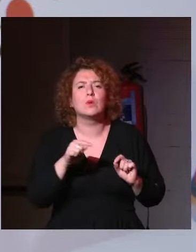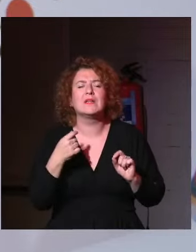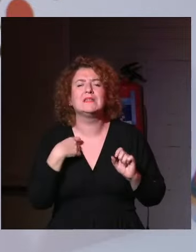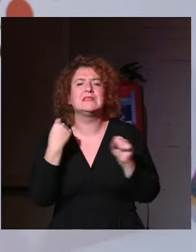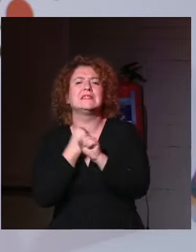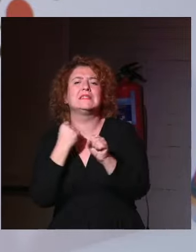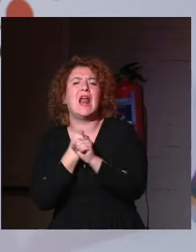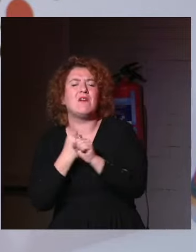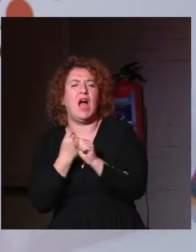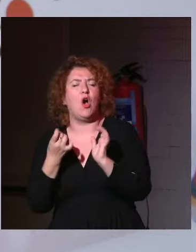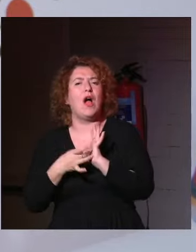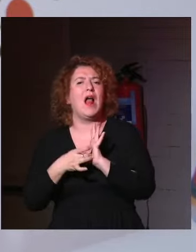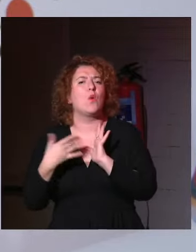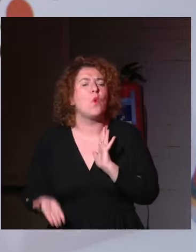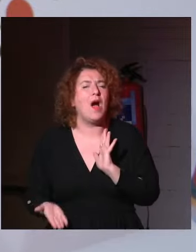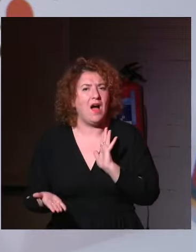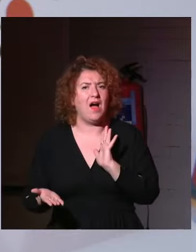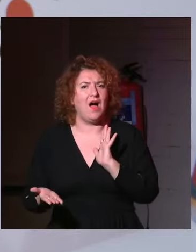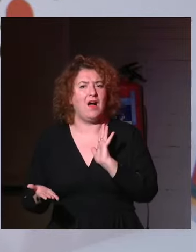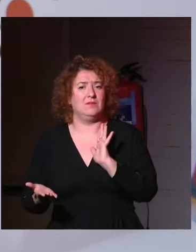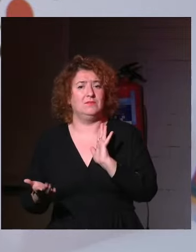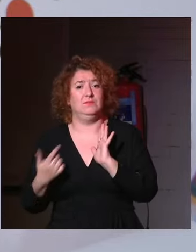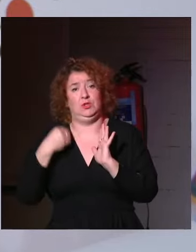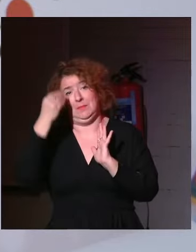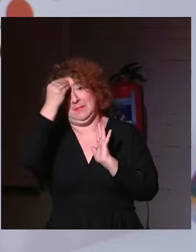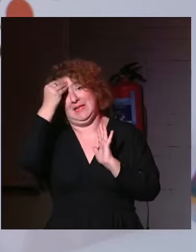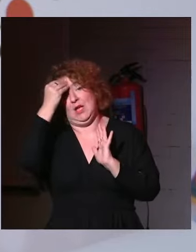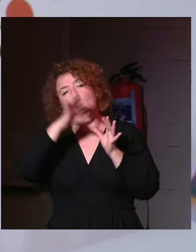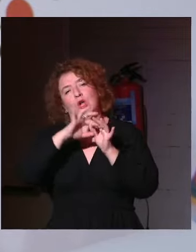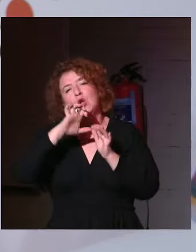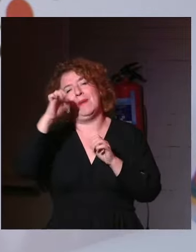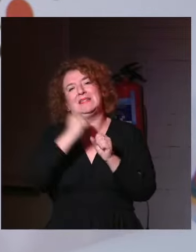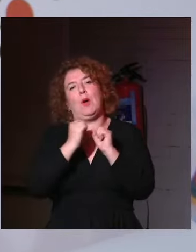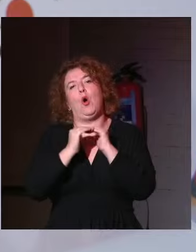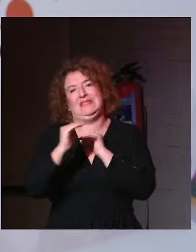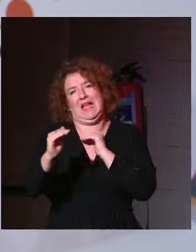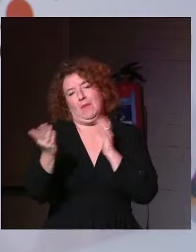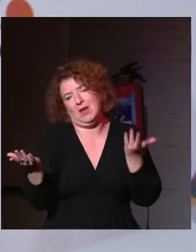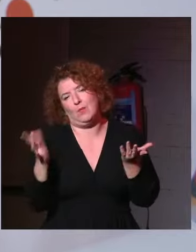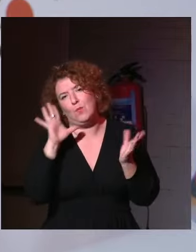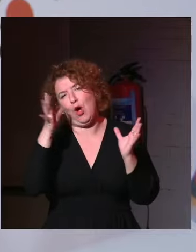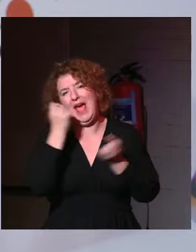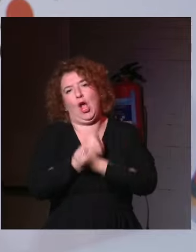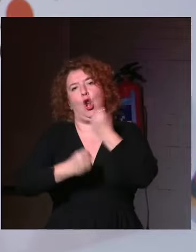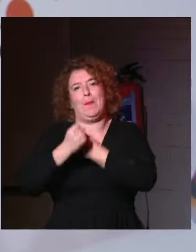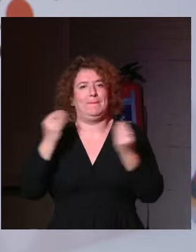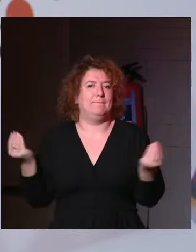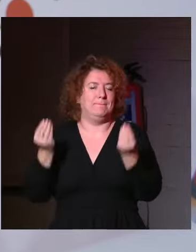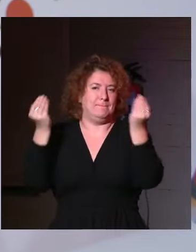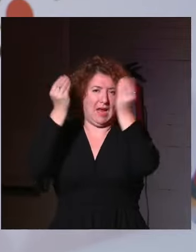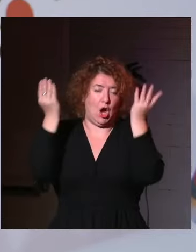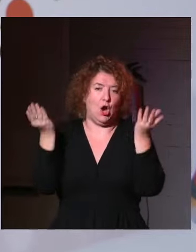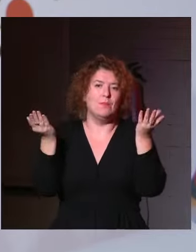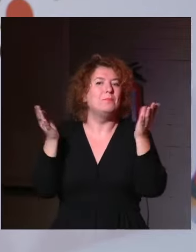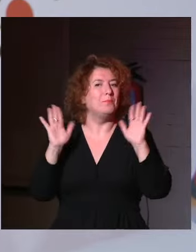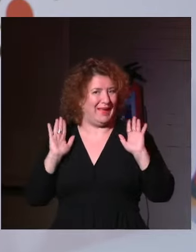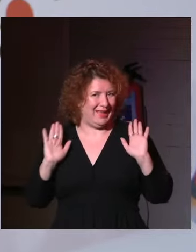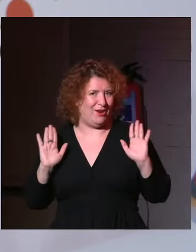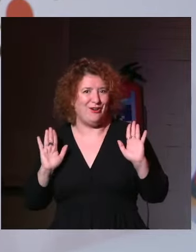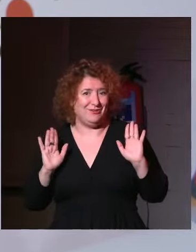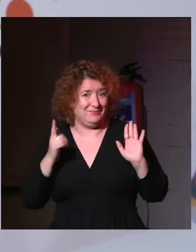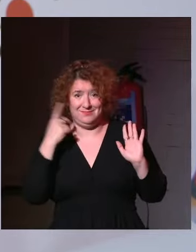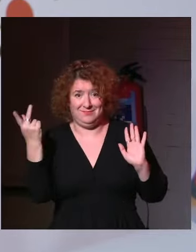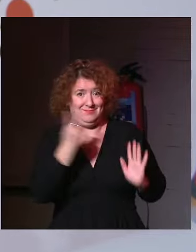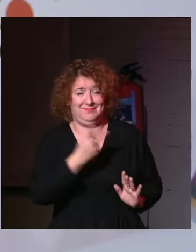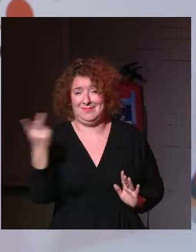puede garantizar y creo que ahí hay mayor estabilidad en la Unión Europea por condiciones económicas distintas pero este fenómeno